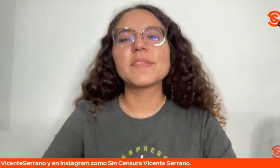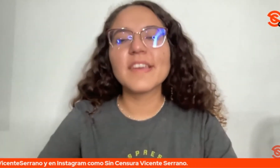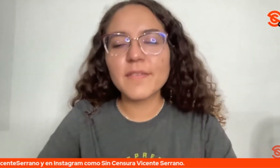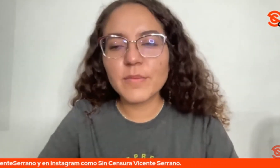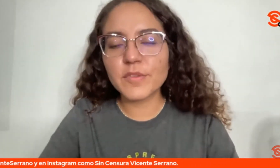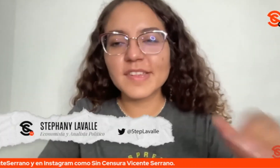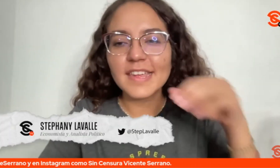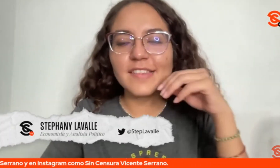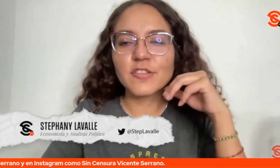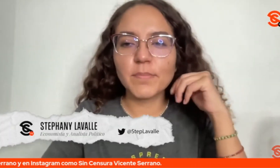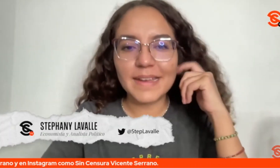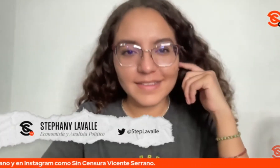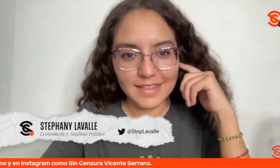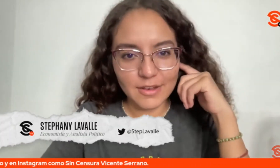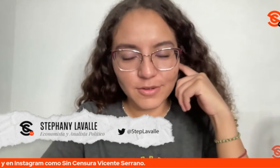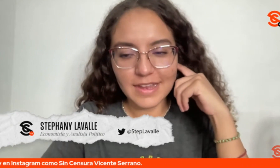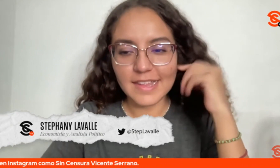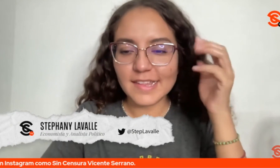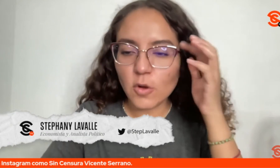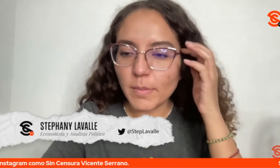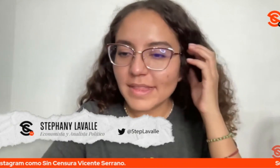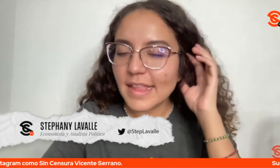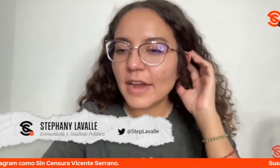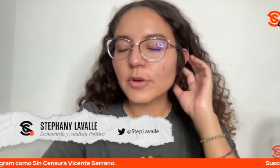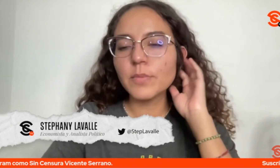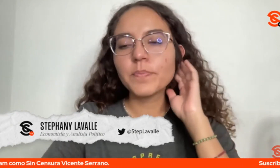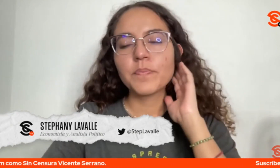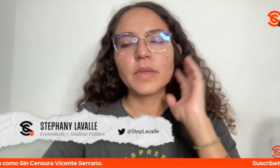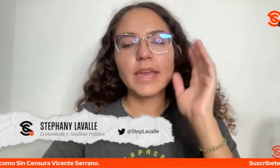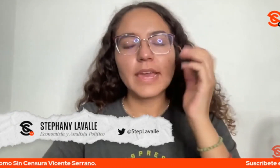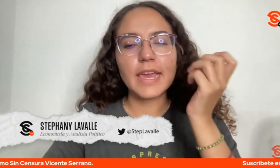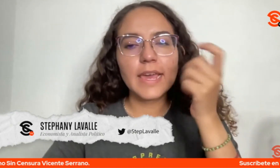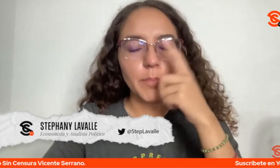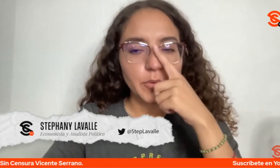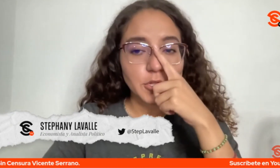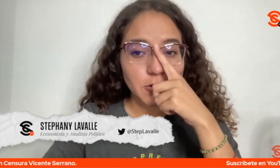Y bueno, pues ya vimos que esto es parte de lo que comentaron.